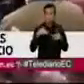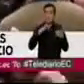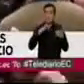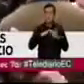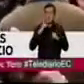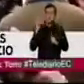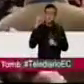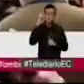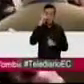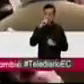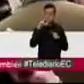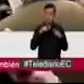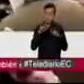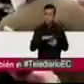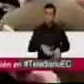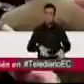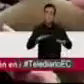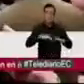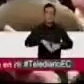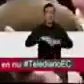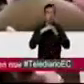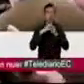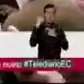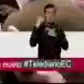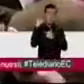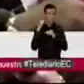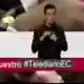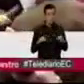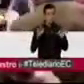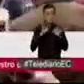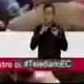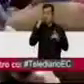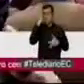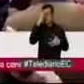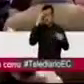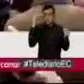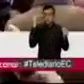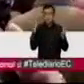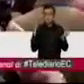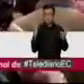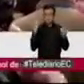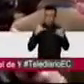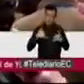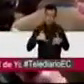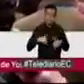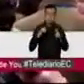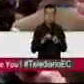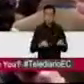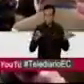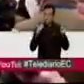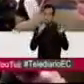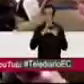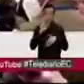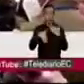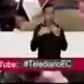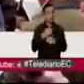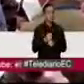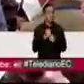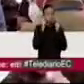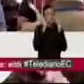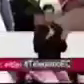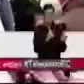pero también es hora ya de reactivarnos de manera responsable. El virus no se ha ido, el virus puede permanecer y es importante mantener todas las medidas de